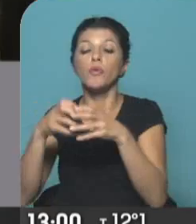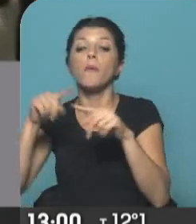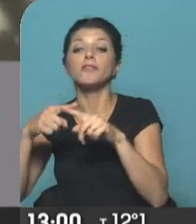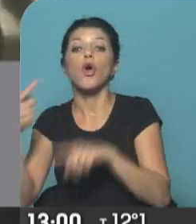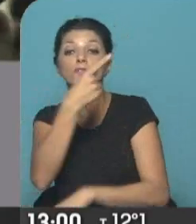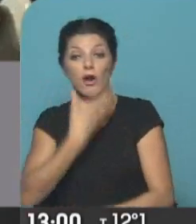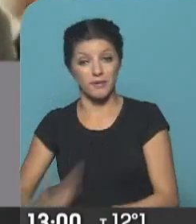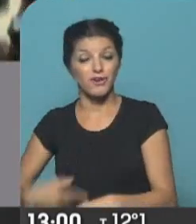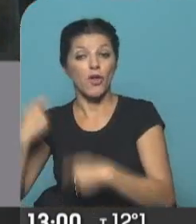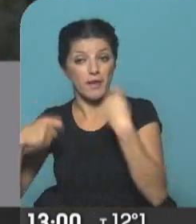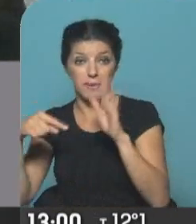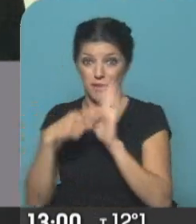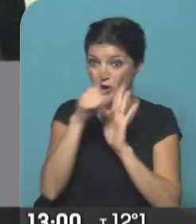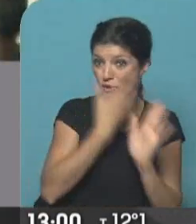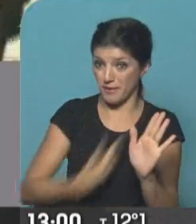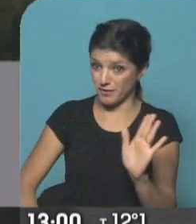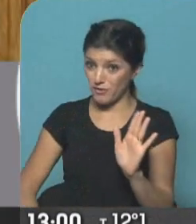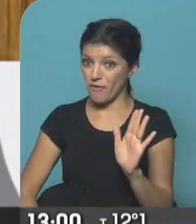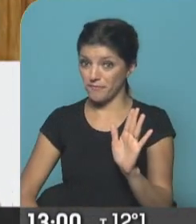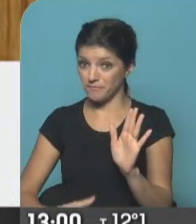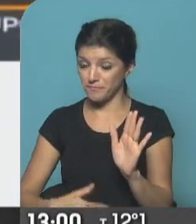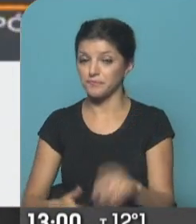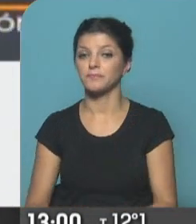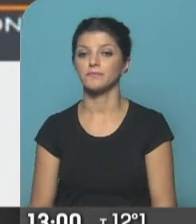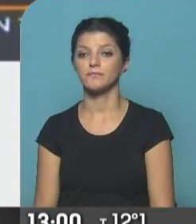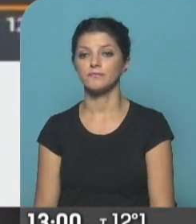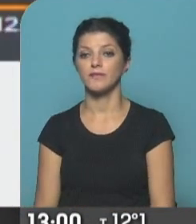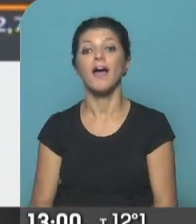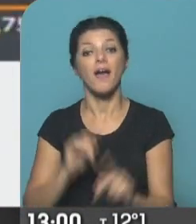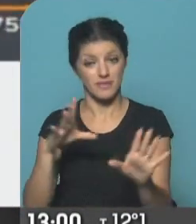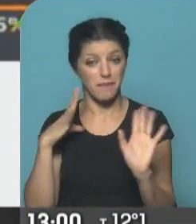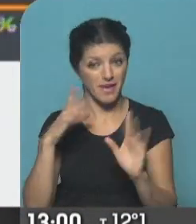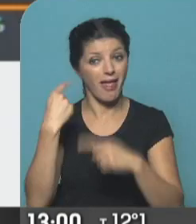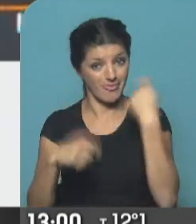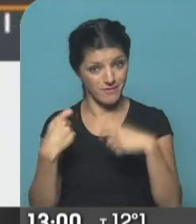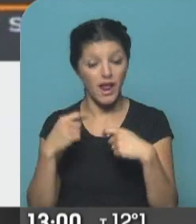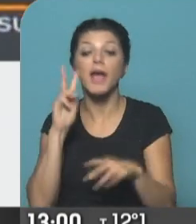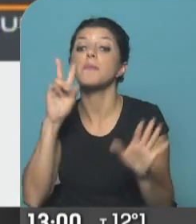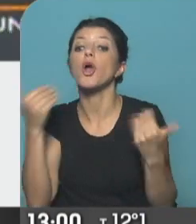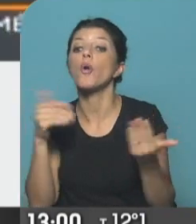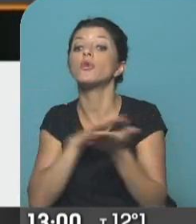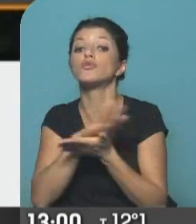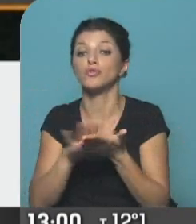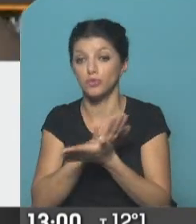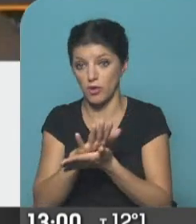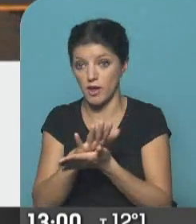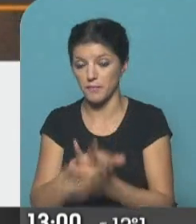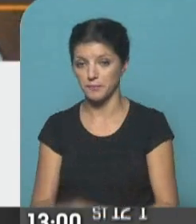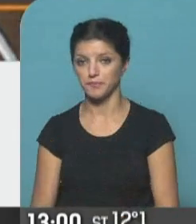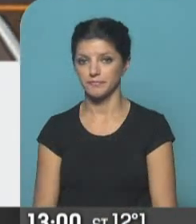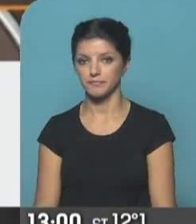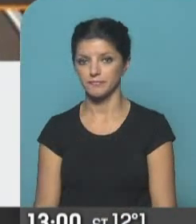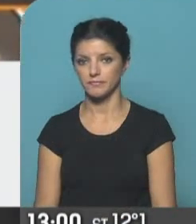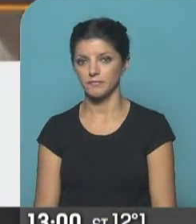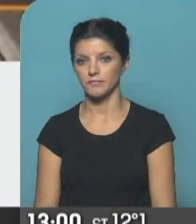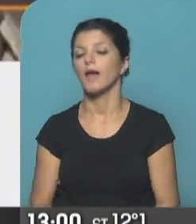con un gobierno que tampoco tiene toda la fuerza quizá necesaria, y vamos a ver cómo resuelve con más instrumentos humanos. También lleva a este